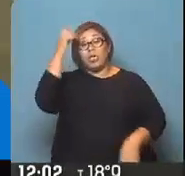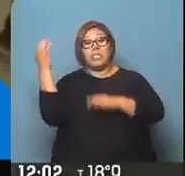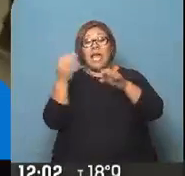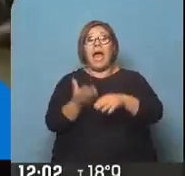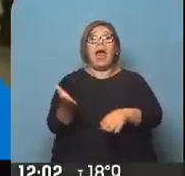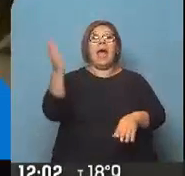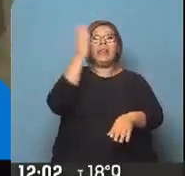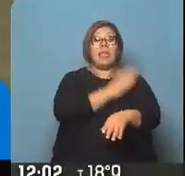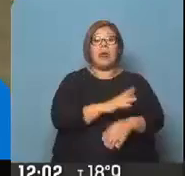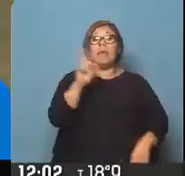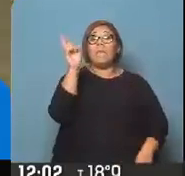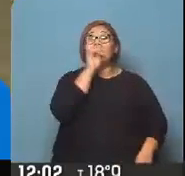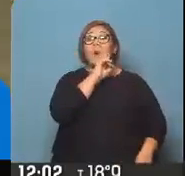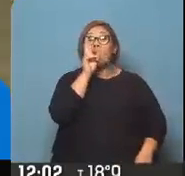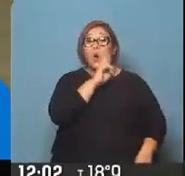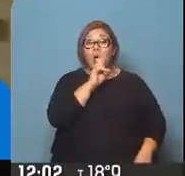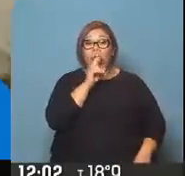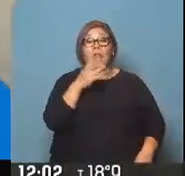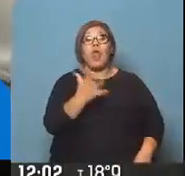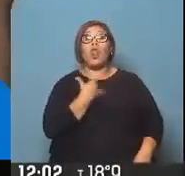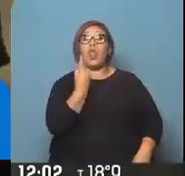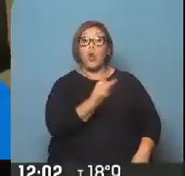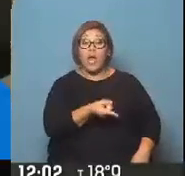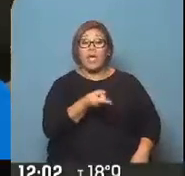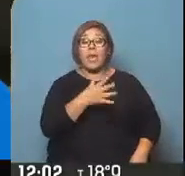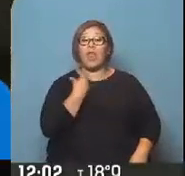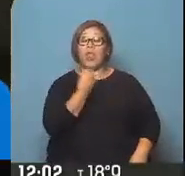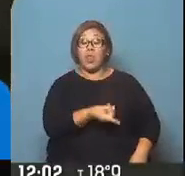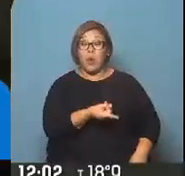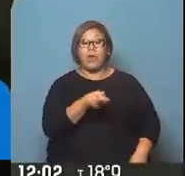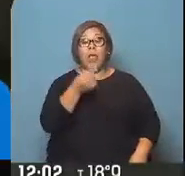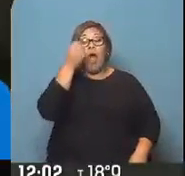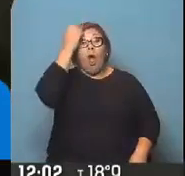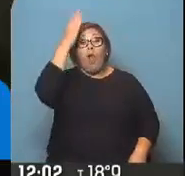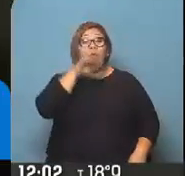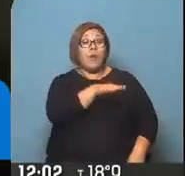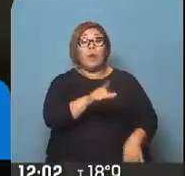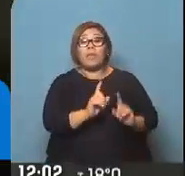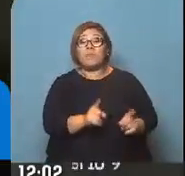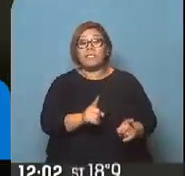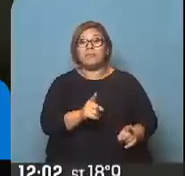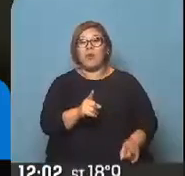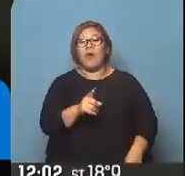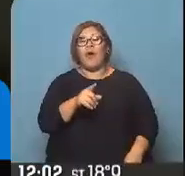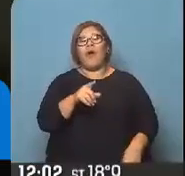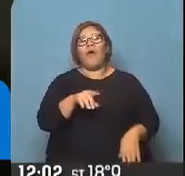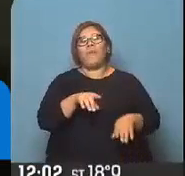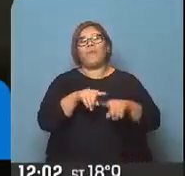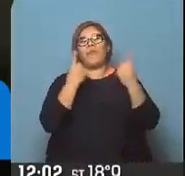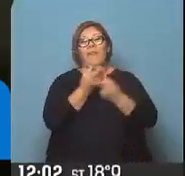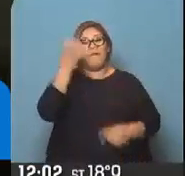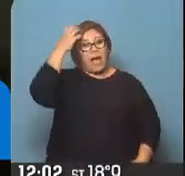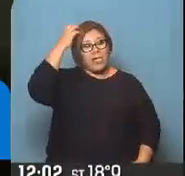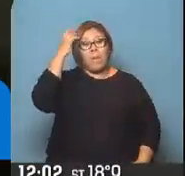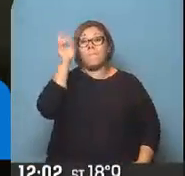de la bolsa apareció dijo que en su interior tenía sábanas que se le había olvidado en ese lugar justo frente al baño de mujeres en ese pasillo que conecta